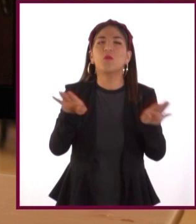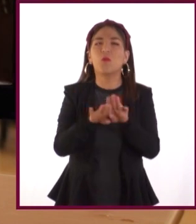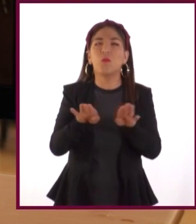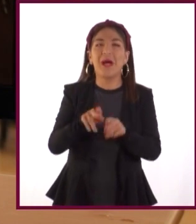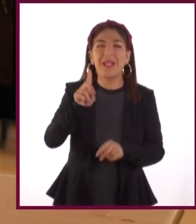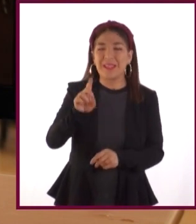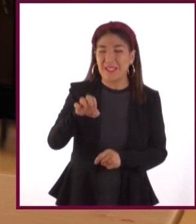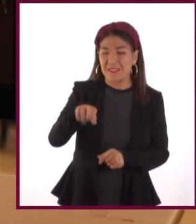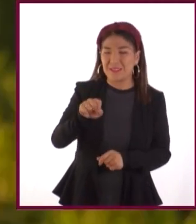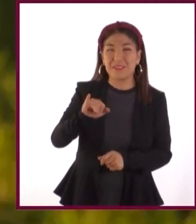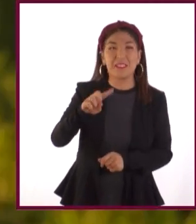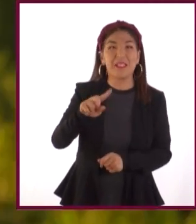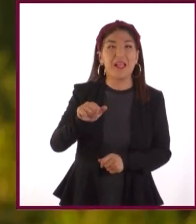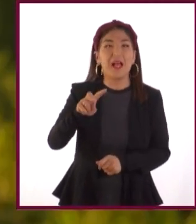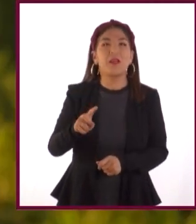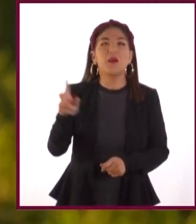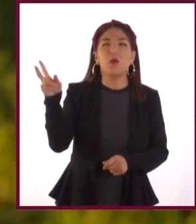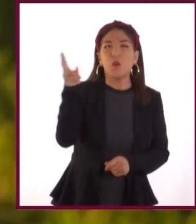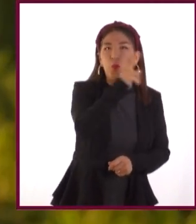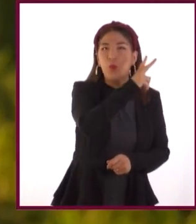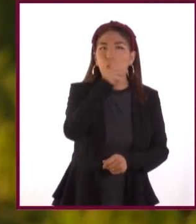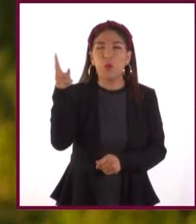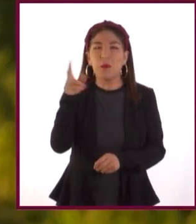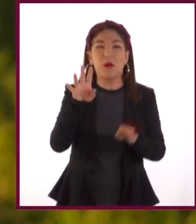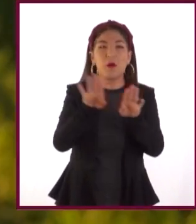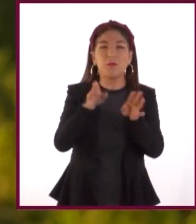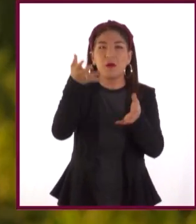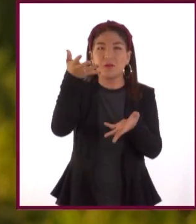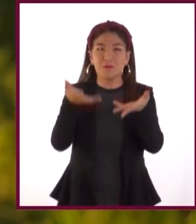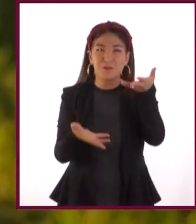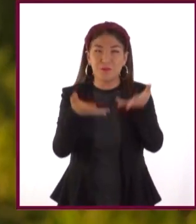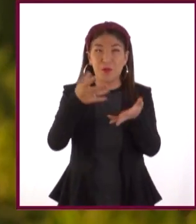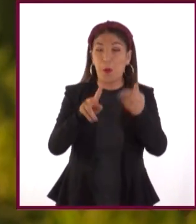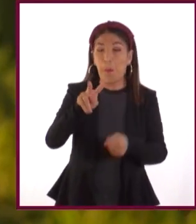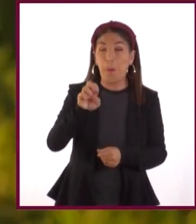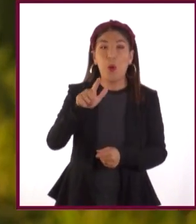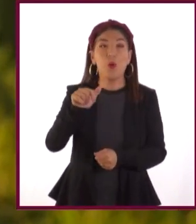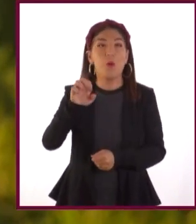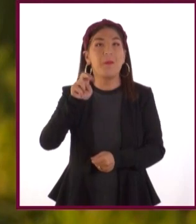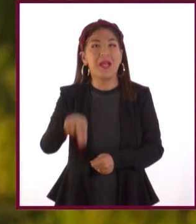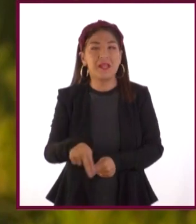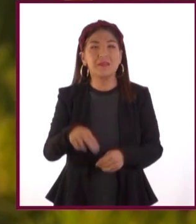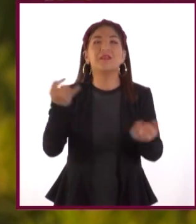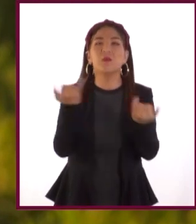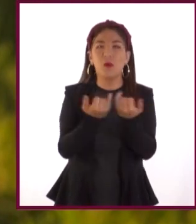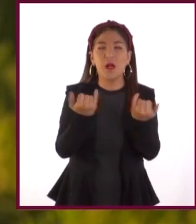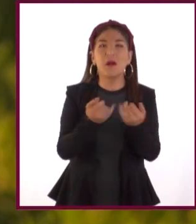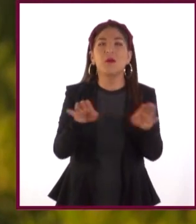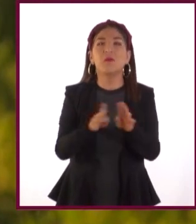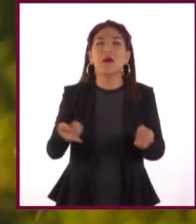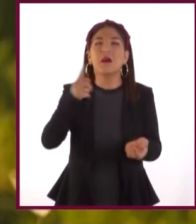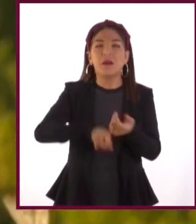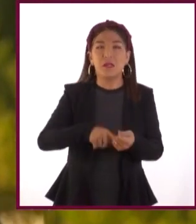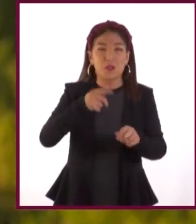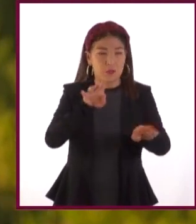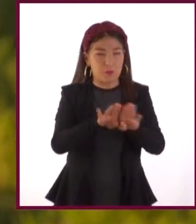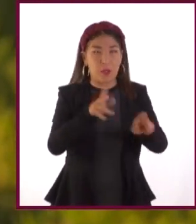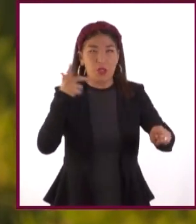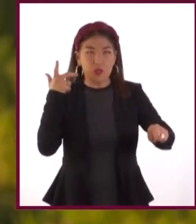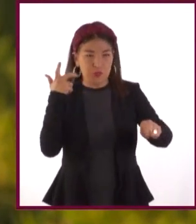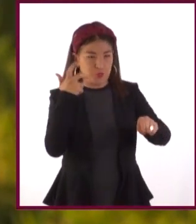relacionado directamente con su masa. Es decir, que si yo quisiera determinar el peso, por ejemplo, 2 newtons, pues eso va a